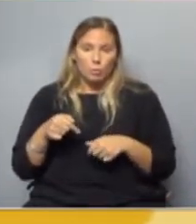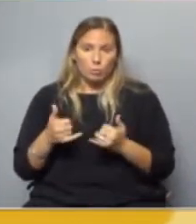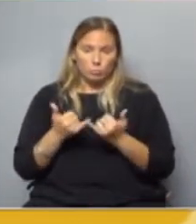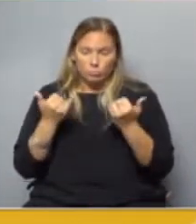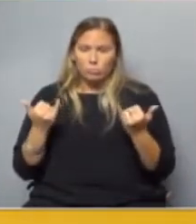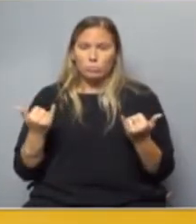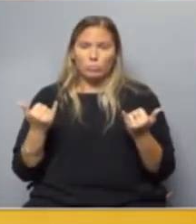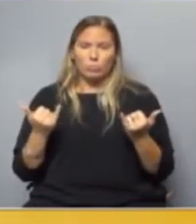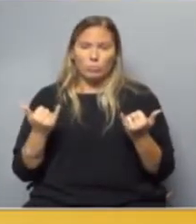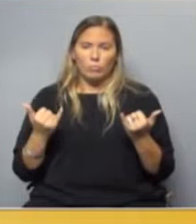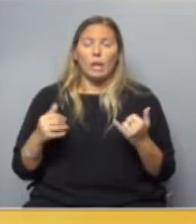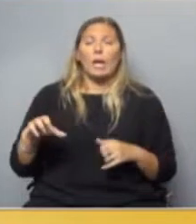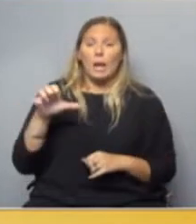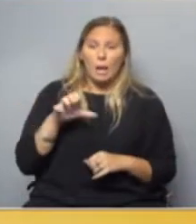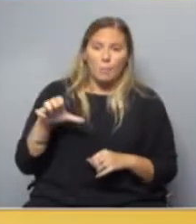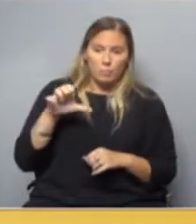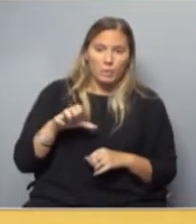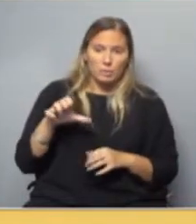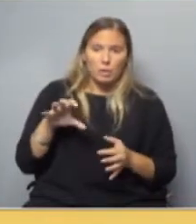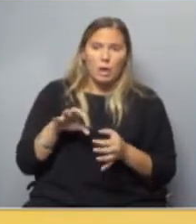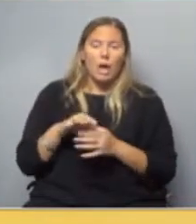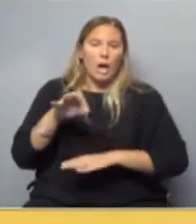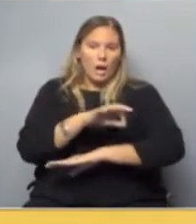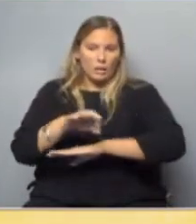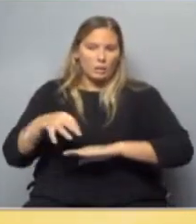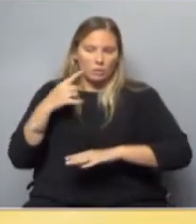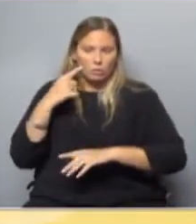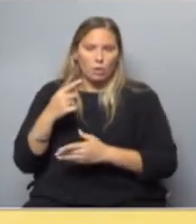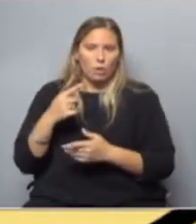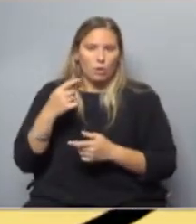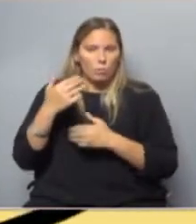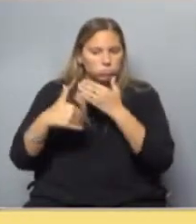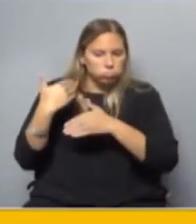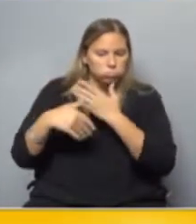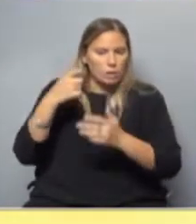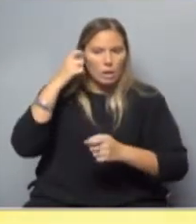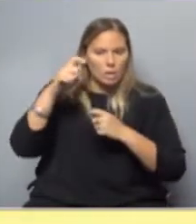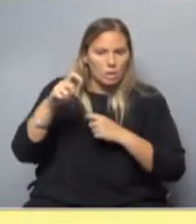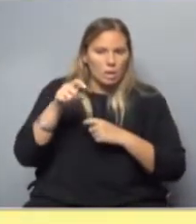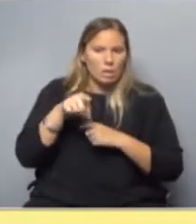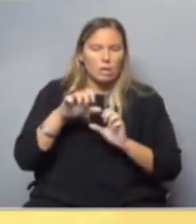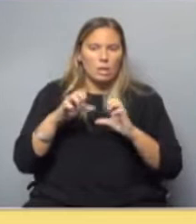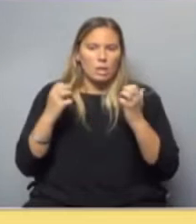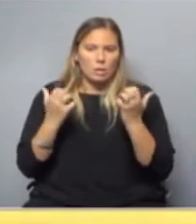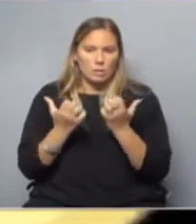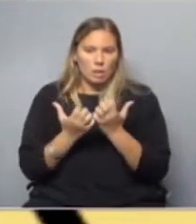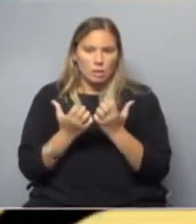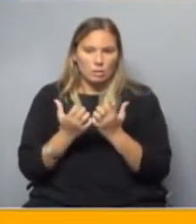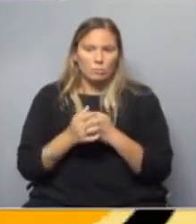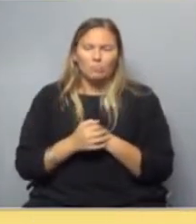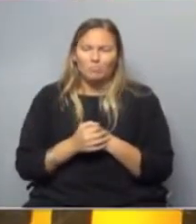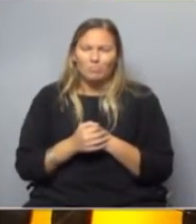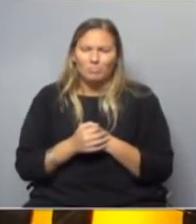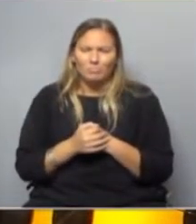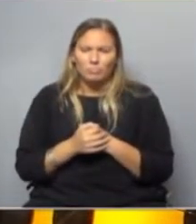en Slagbergerman junto con los arquitectos que desarrollaron la idea de Language de Barrio, un estudio español, con el